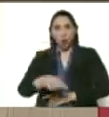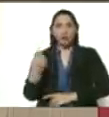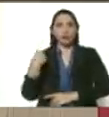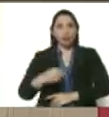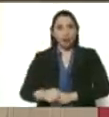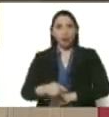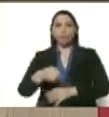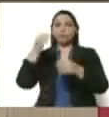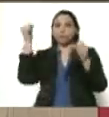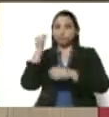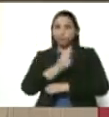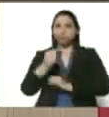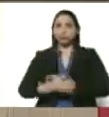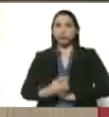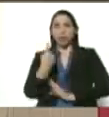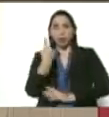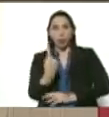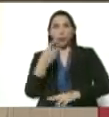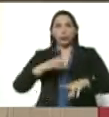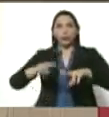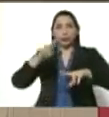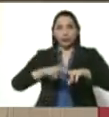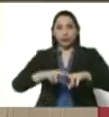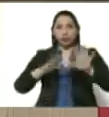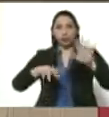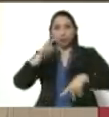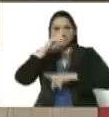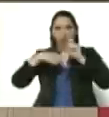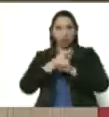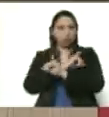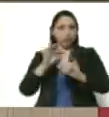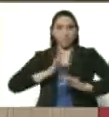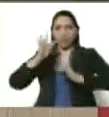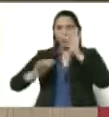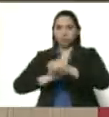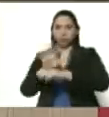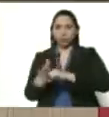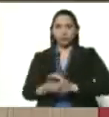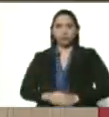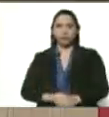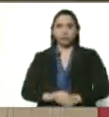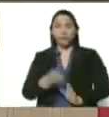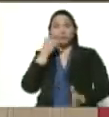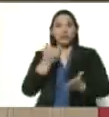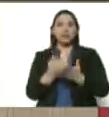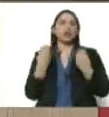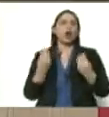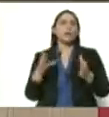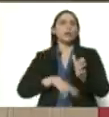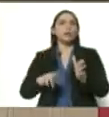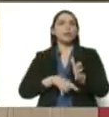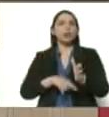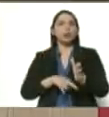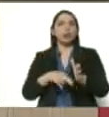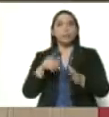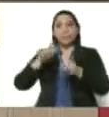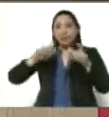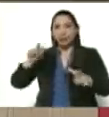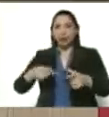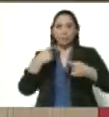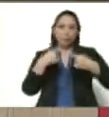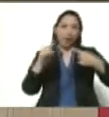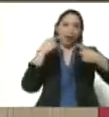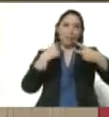la confirmación de un niño de 12 años que ha sido contagiado. Fíjense cómo, repito, los casos se